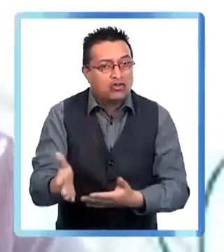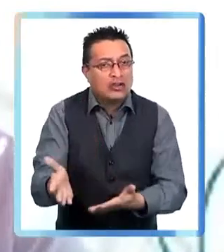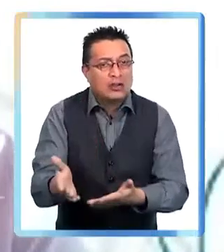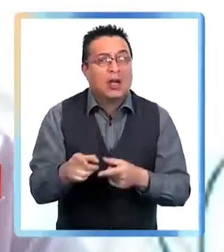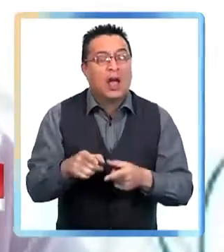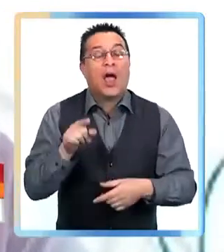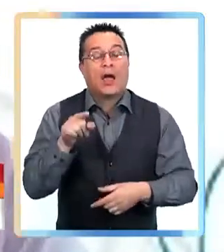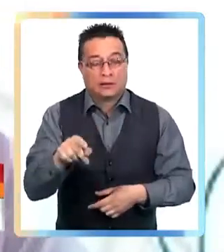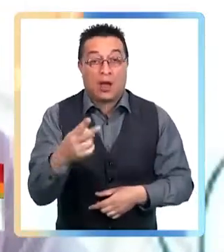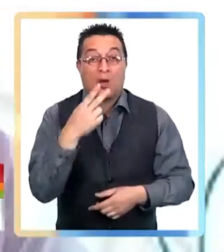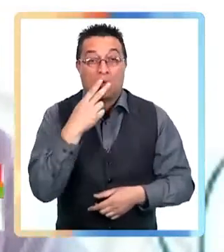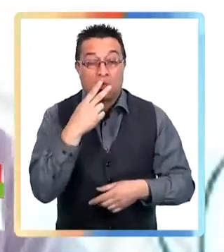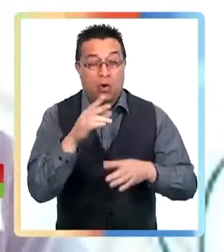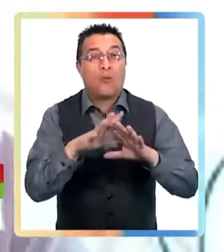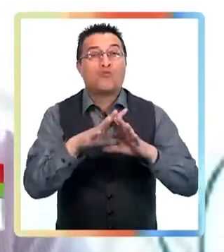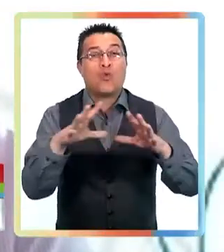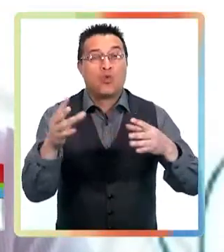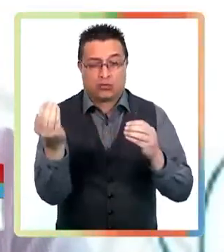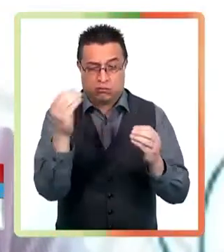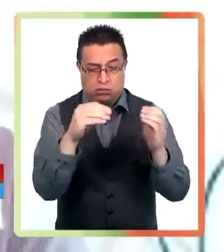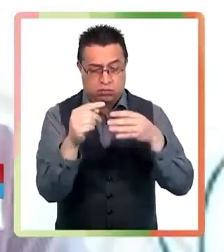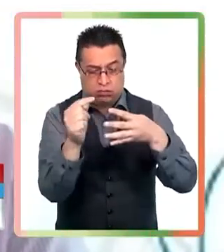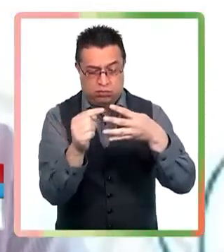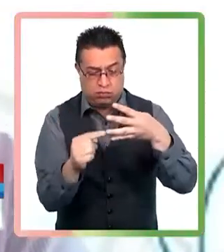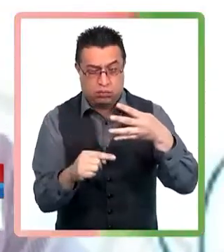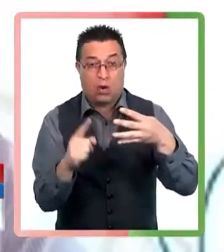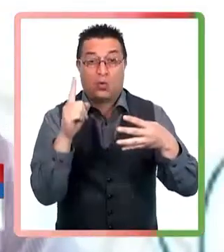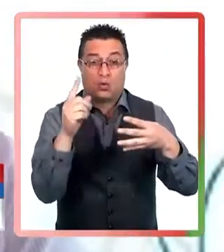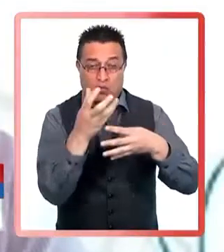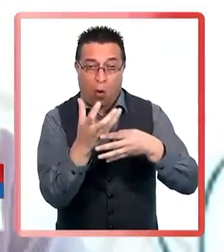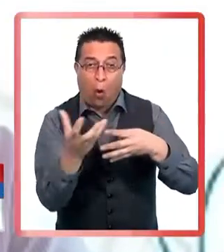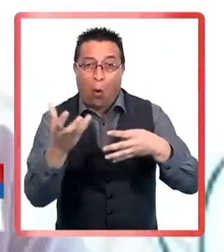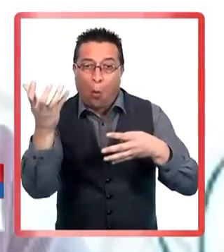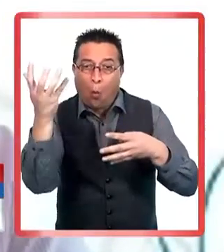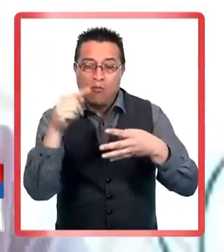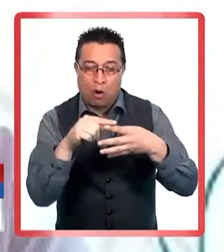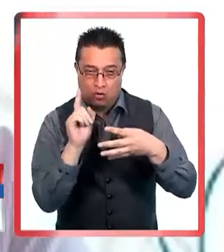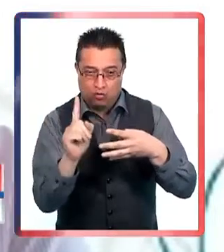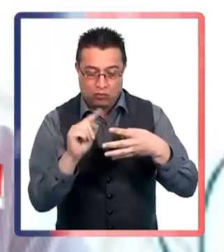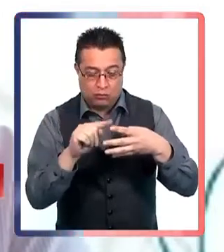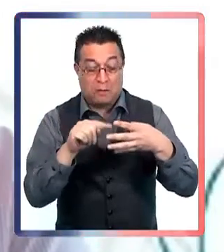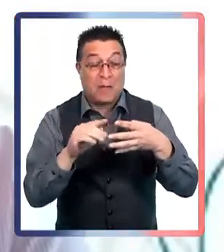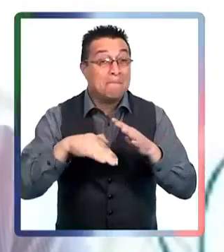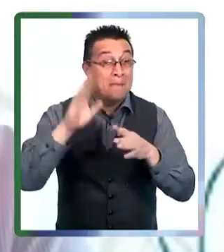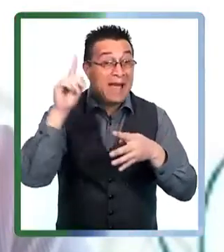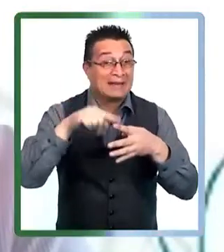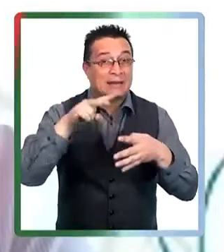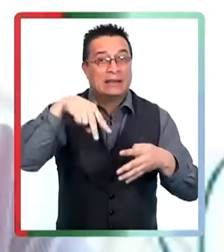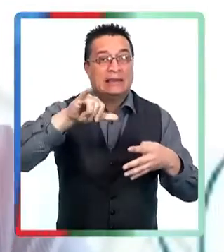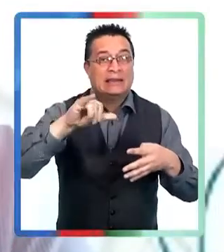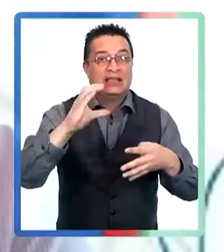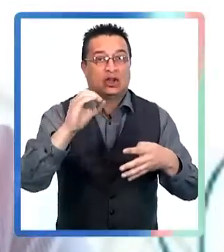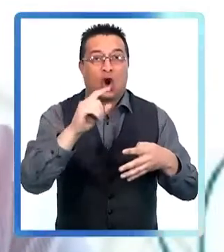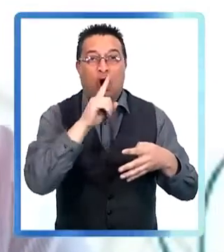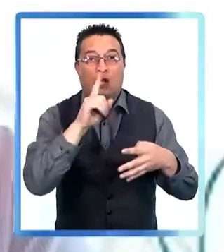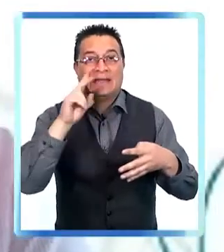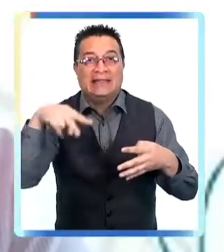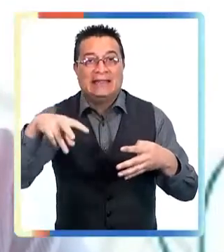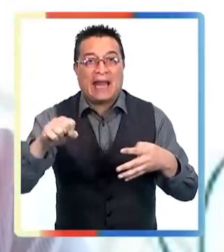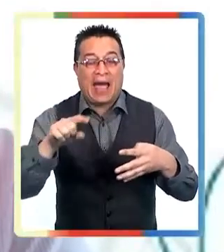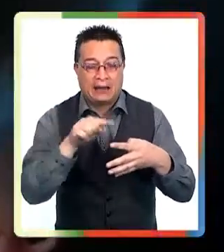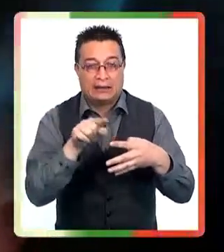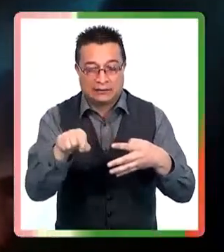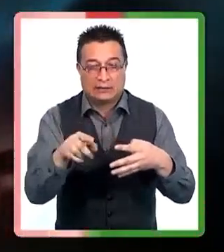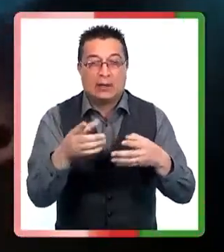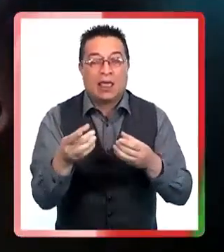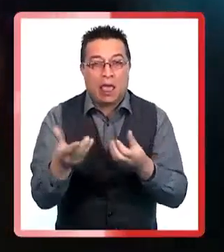Bueno, el cigarrillo tiene muchos componentes, el humo del cigarrillo, pero el central es la nicotina, y la nicotina